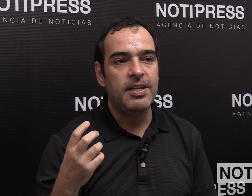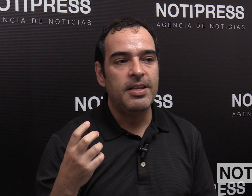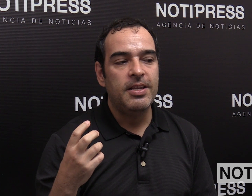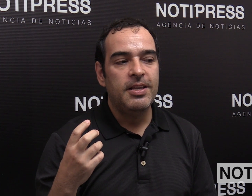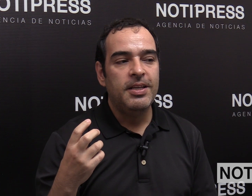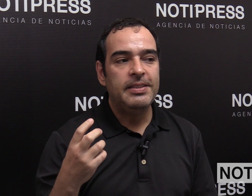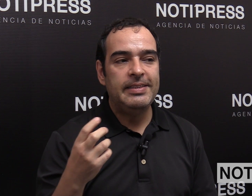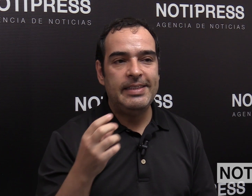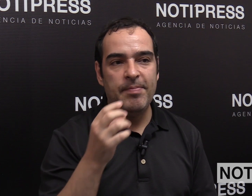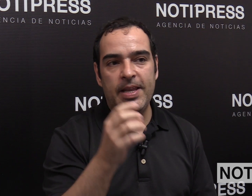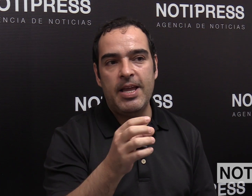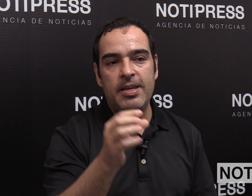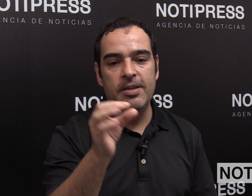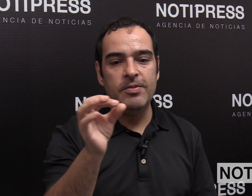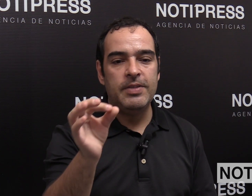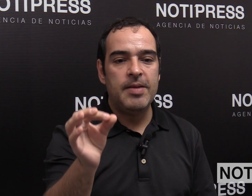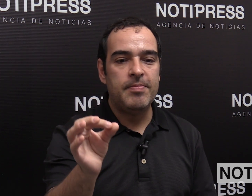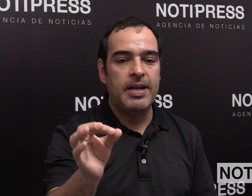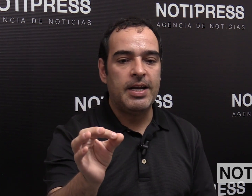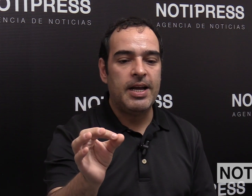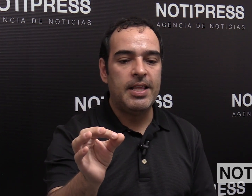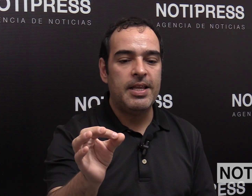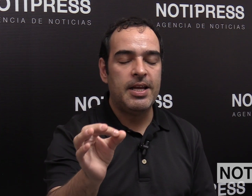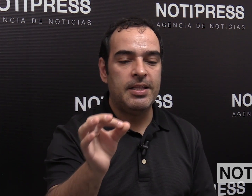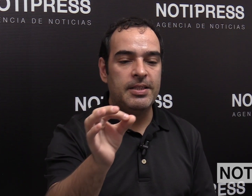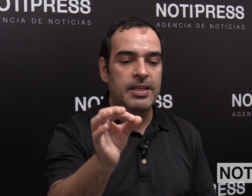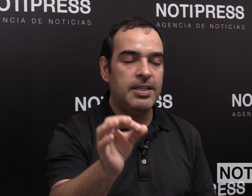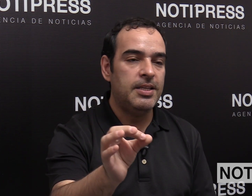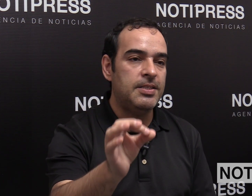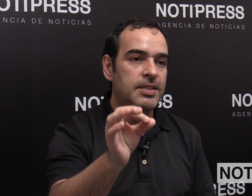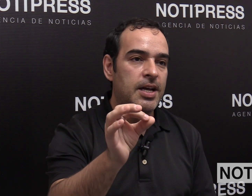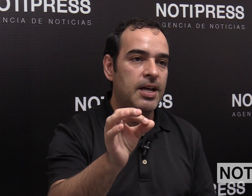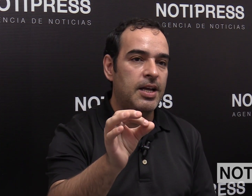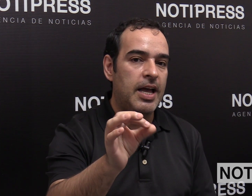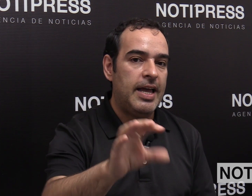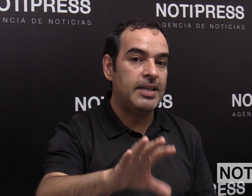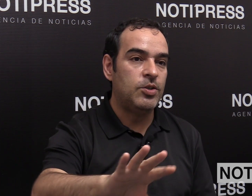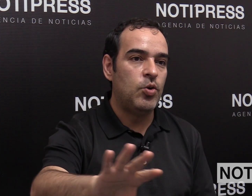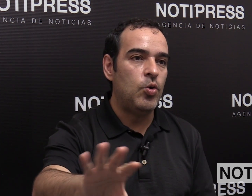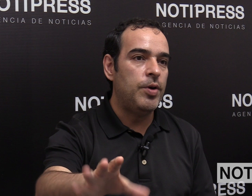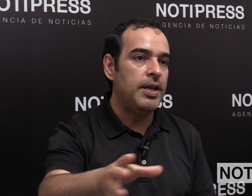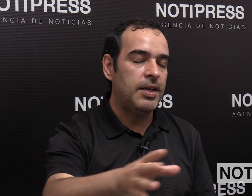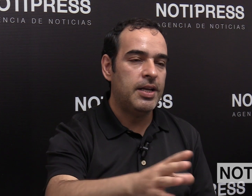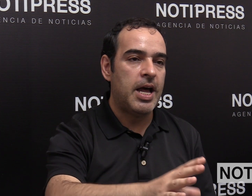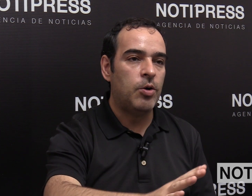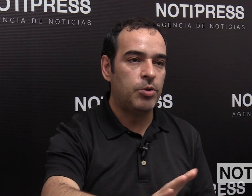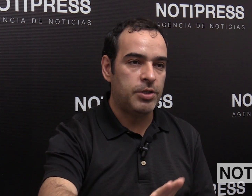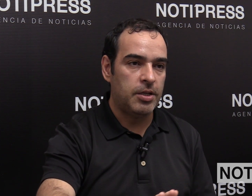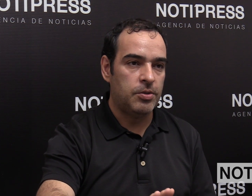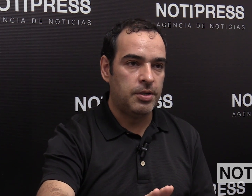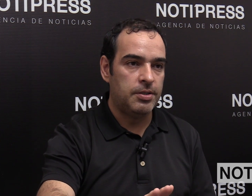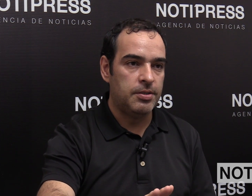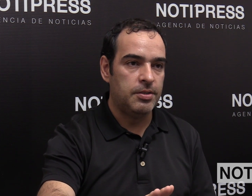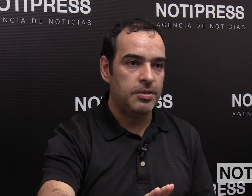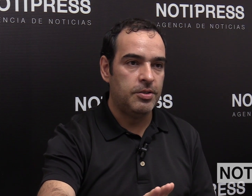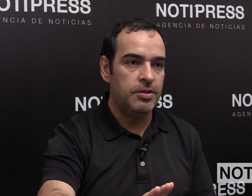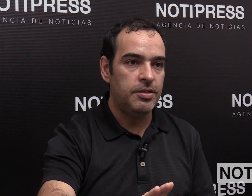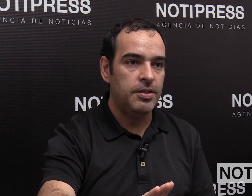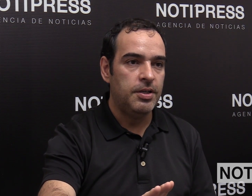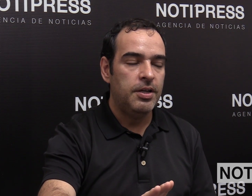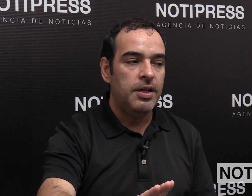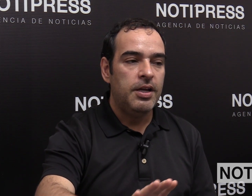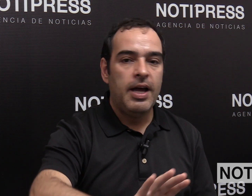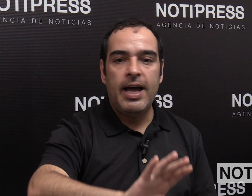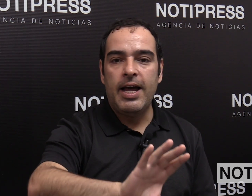empresarial, también hay una marcada tendencia a excluir a otros actores,